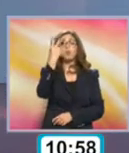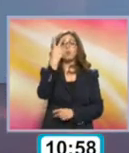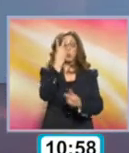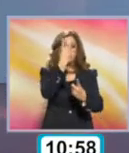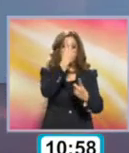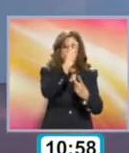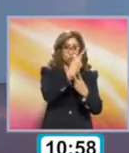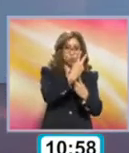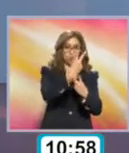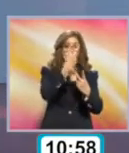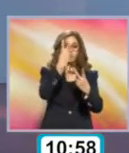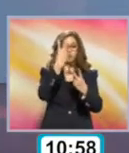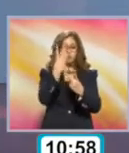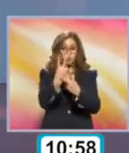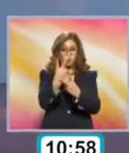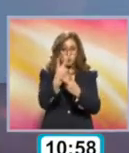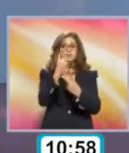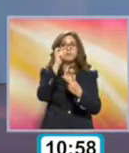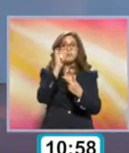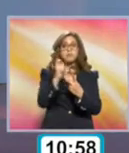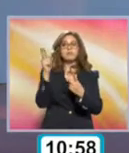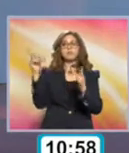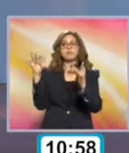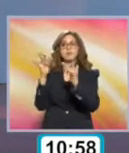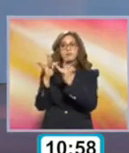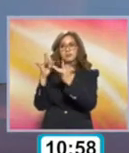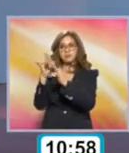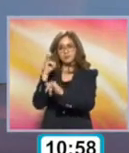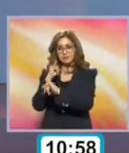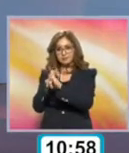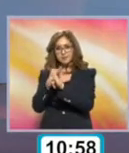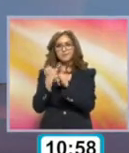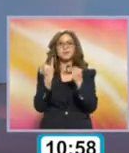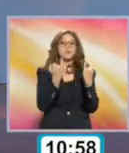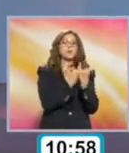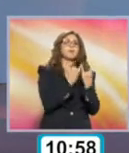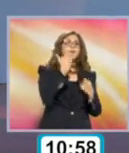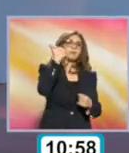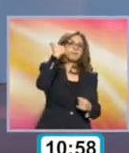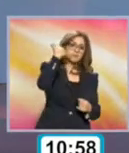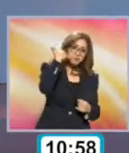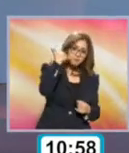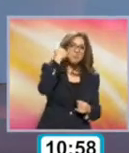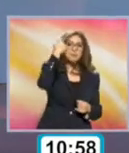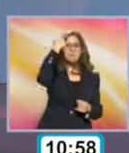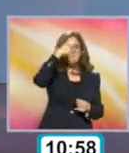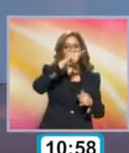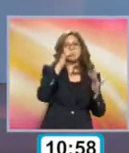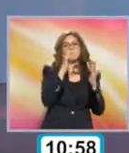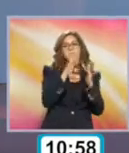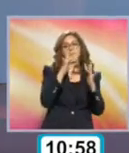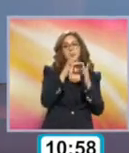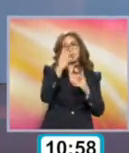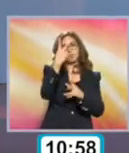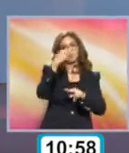teléfono. Ahorita van a aparecer en pantalla las redes y los teléfonos para que usted pues nos contacte y se lleve, pues ahora sí que los boletos dobles. Muchas